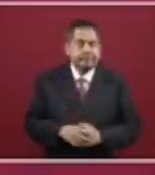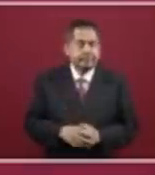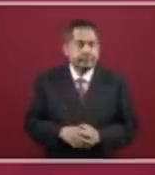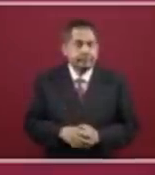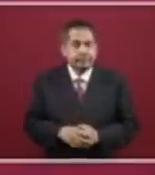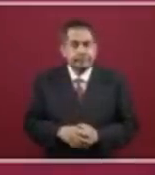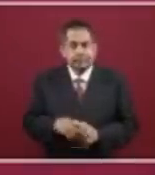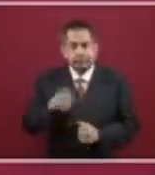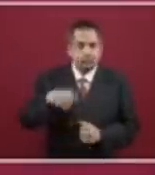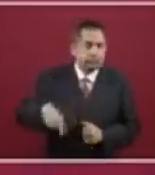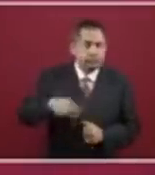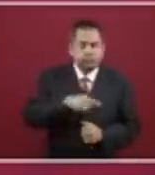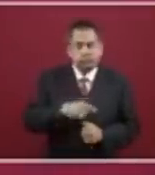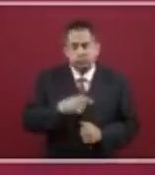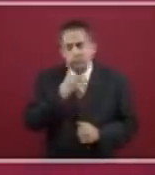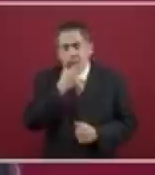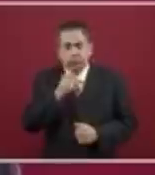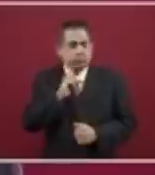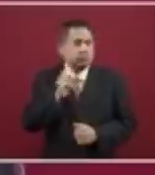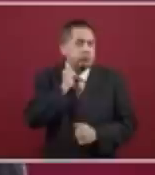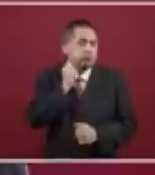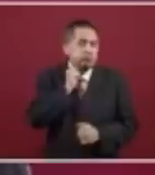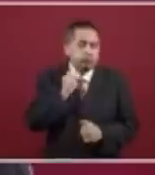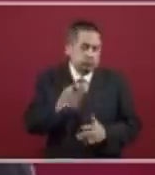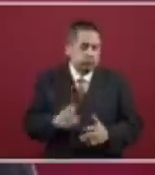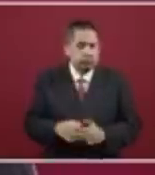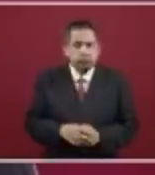los senadores